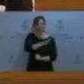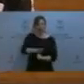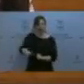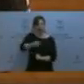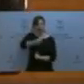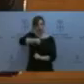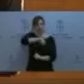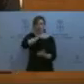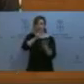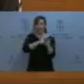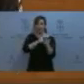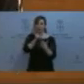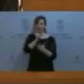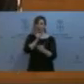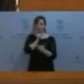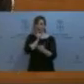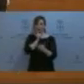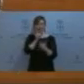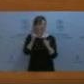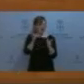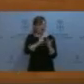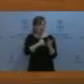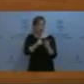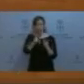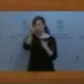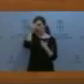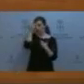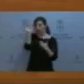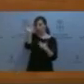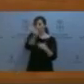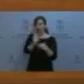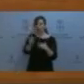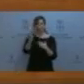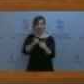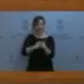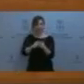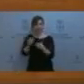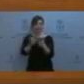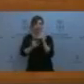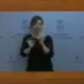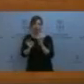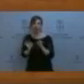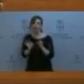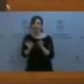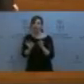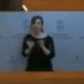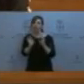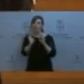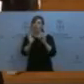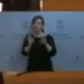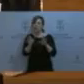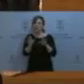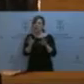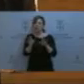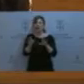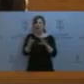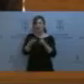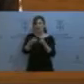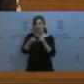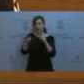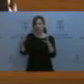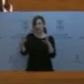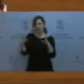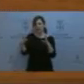las asignaturas, ya sean las asignaturas troncales, ya sean las asignaturas específicas, no así las de libre